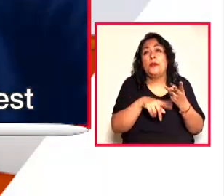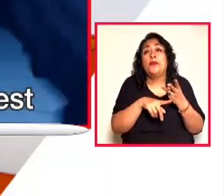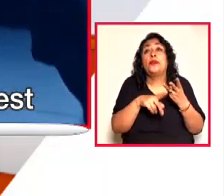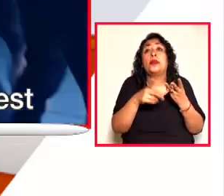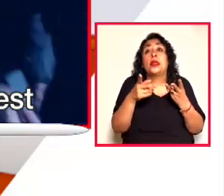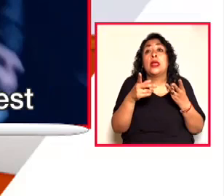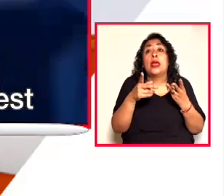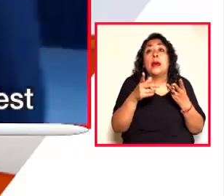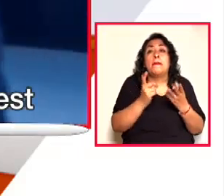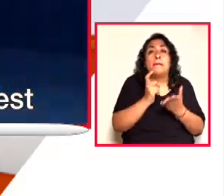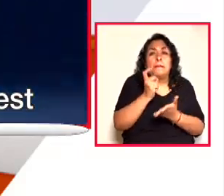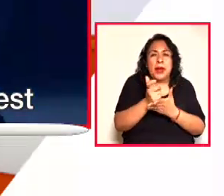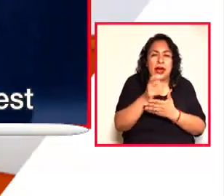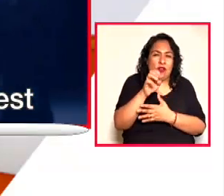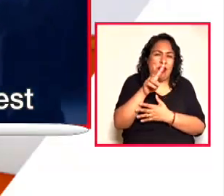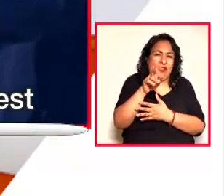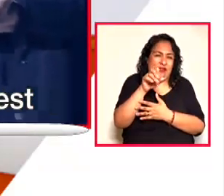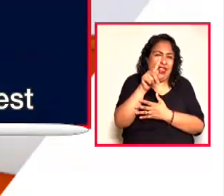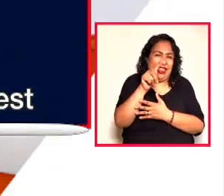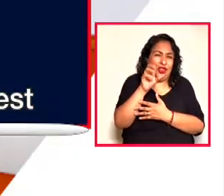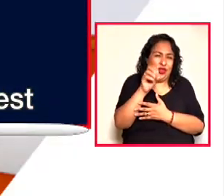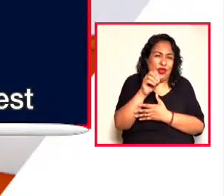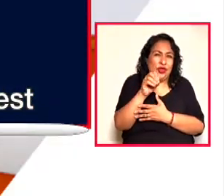por evento, y